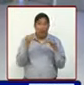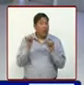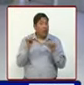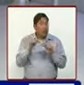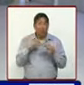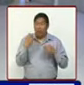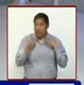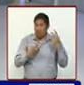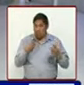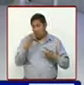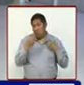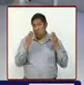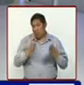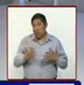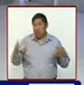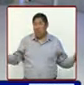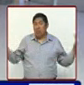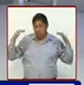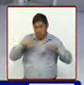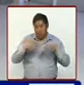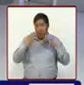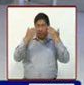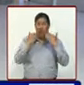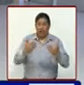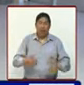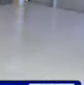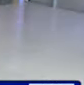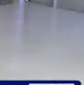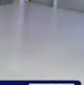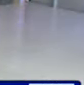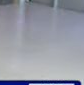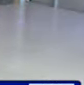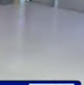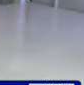también a los visitantes que llegan de cualquier parte del país. Gracias, Giovanna.